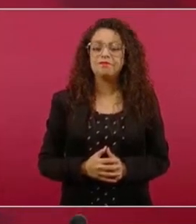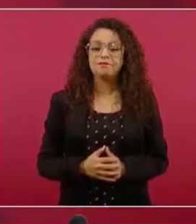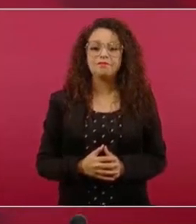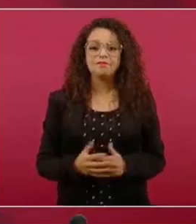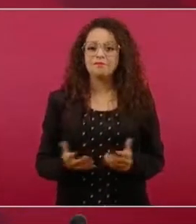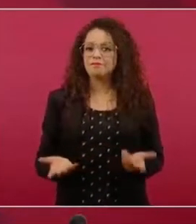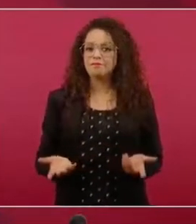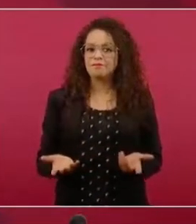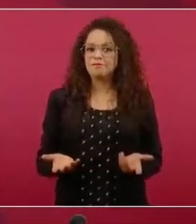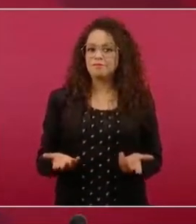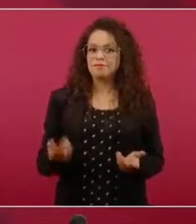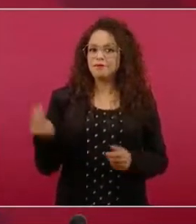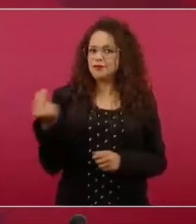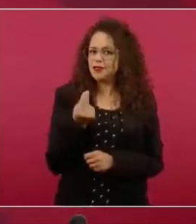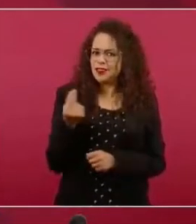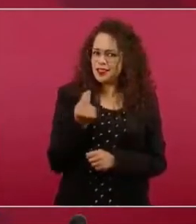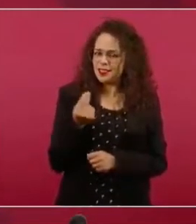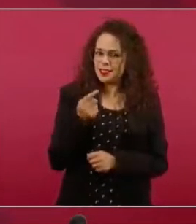en grande,